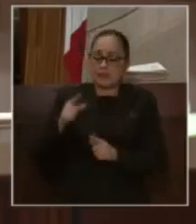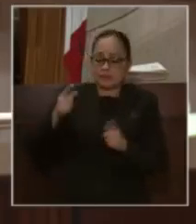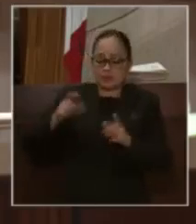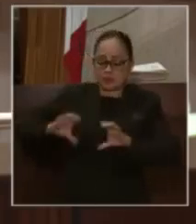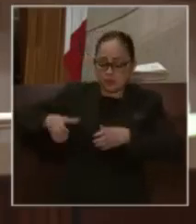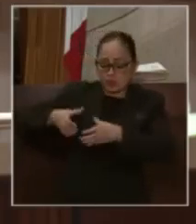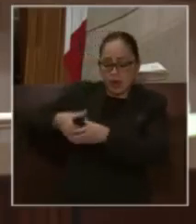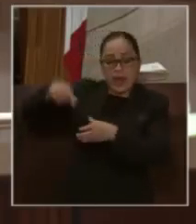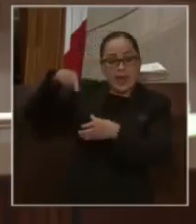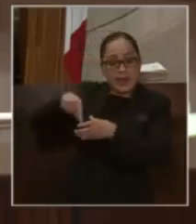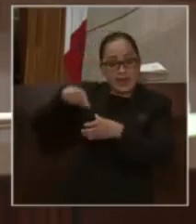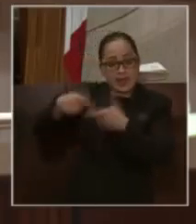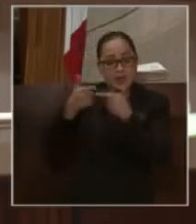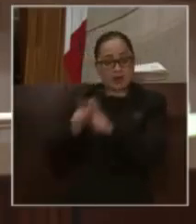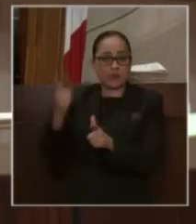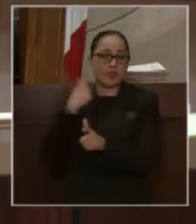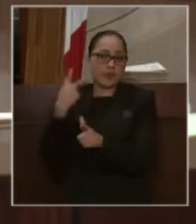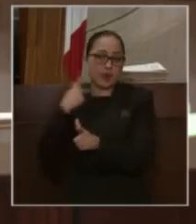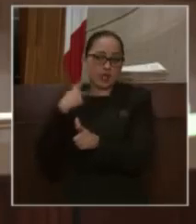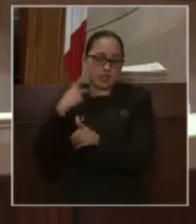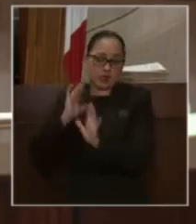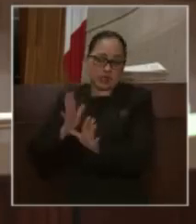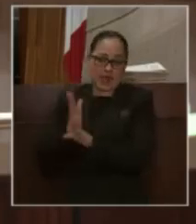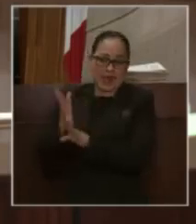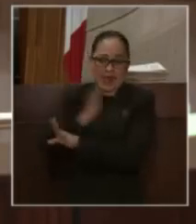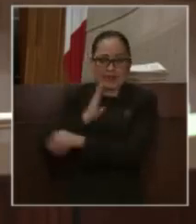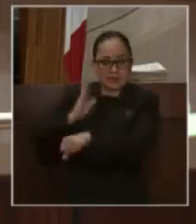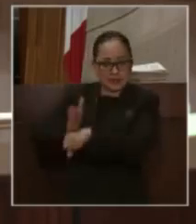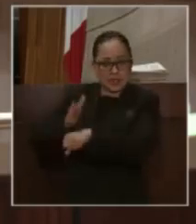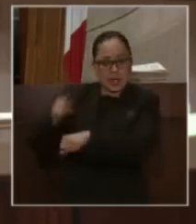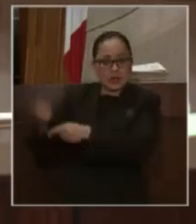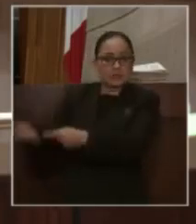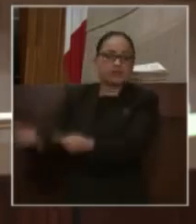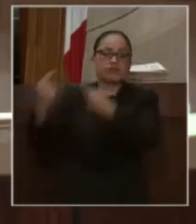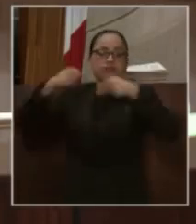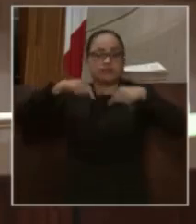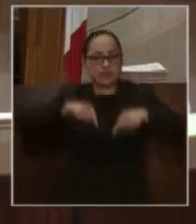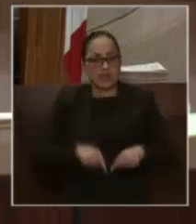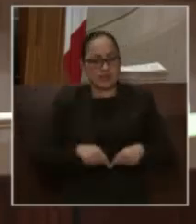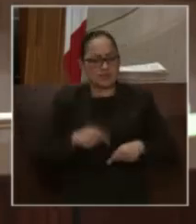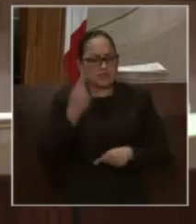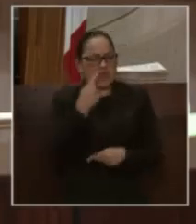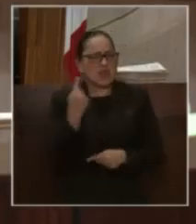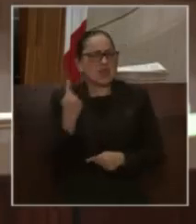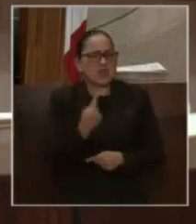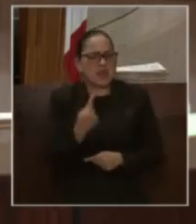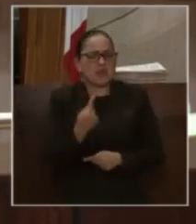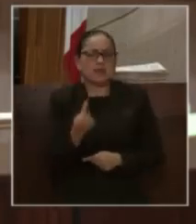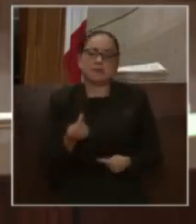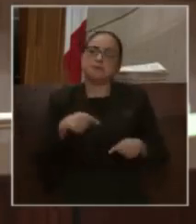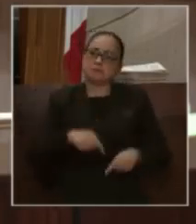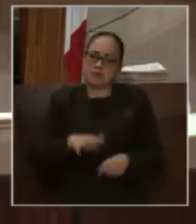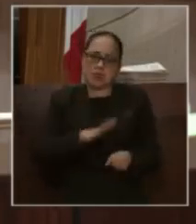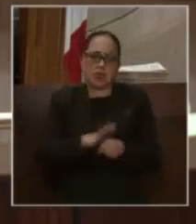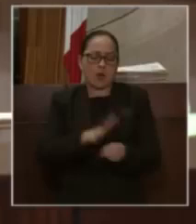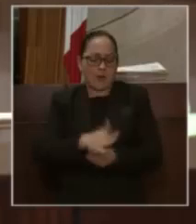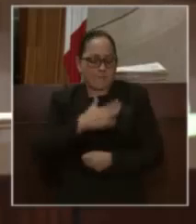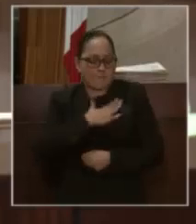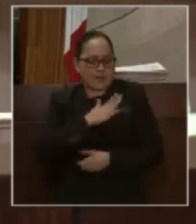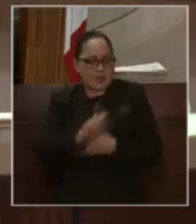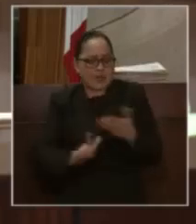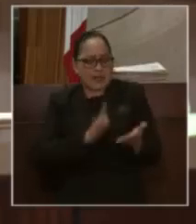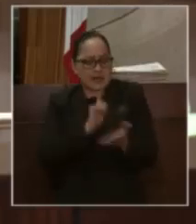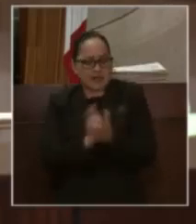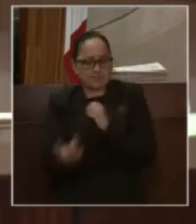inculpado o el partido político sancionado viene a este tribunal para precisamente hacer valer sus garantías del